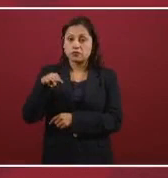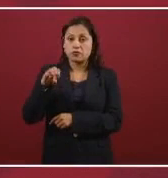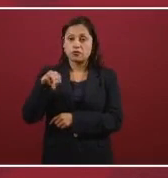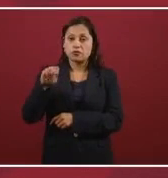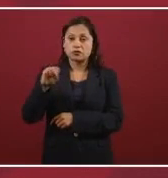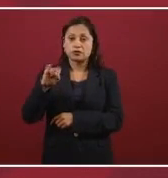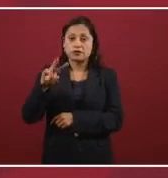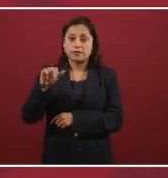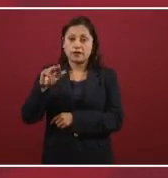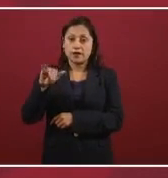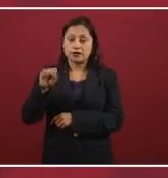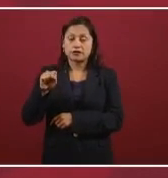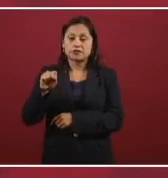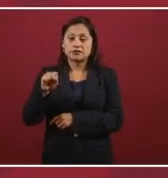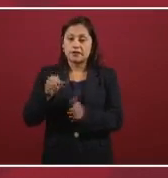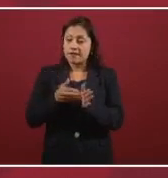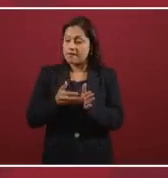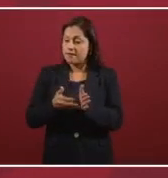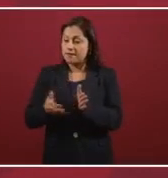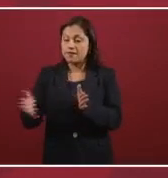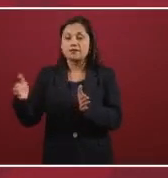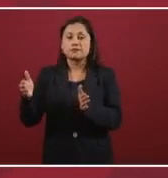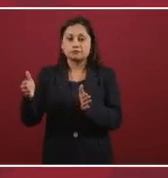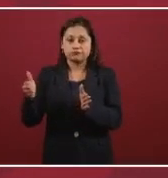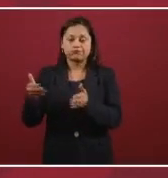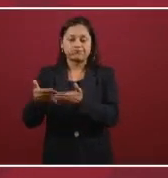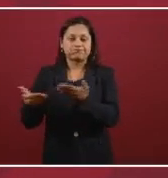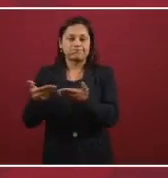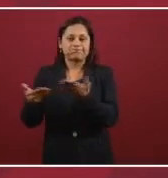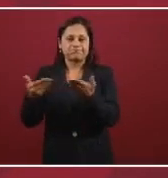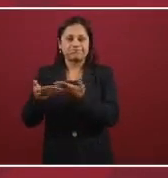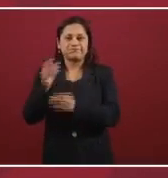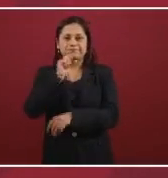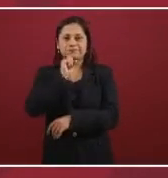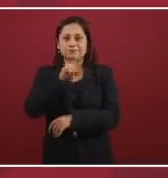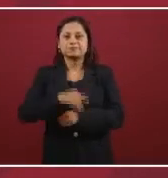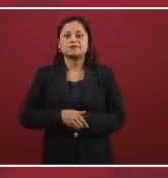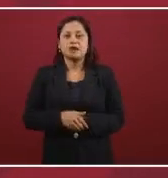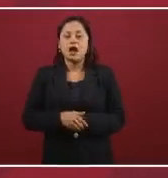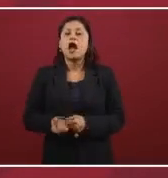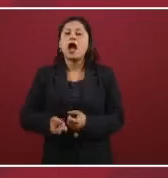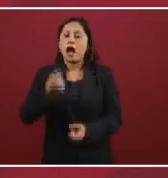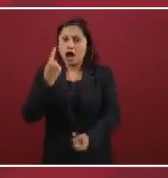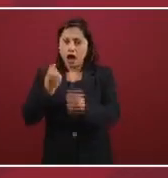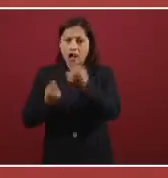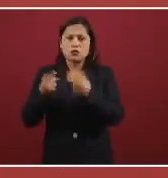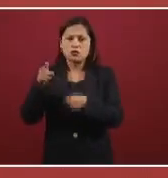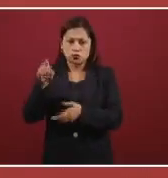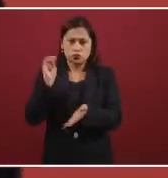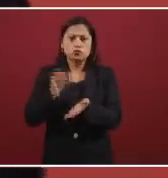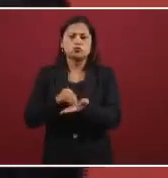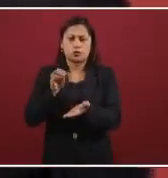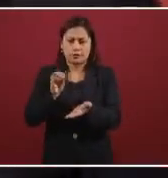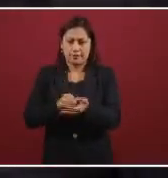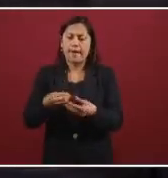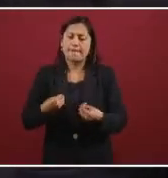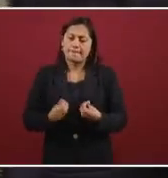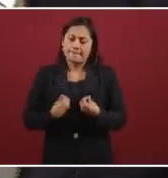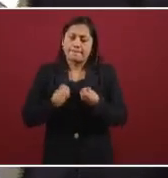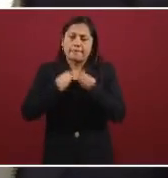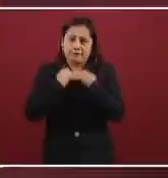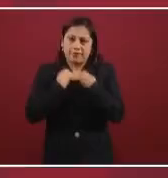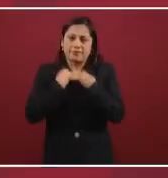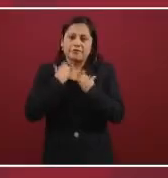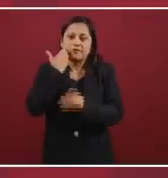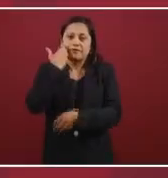de los últimos, y hay unos que están vivos y que queremos que sigan vivos, que pues no los